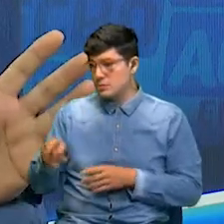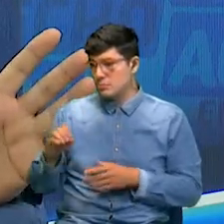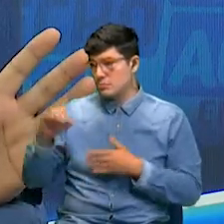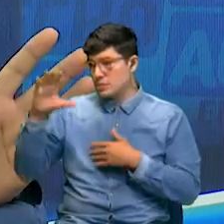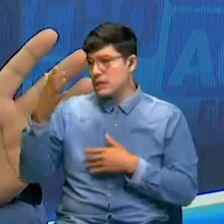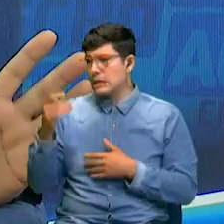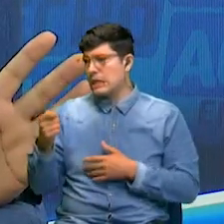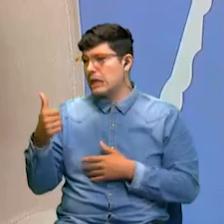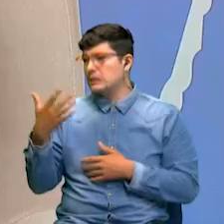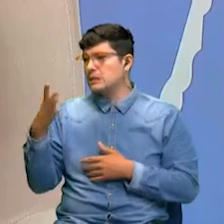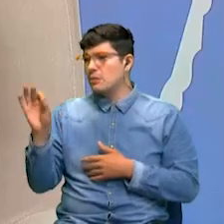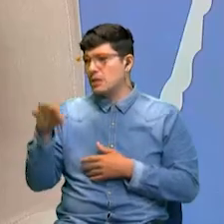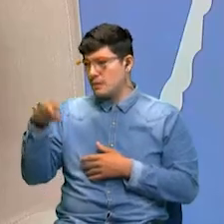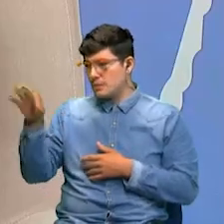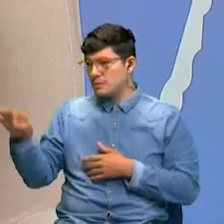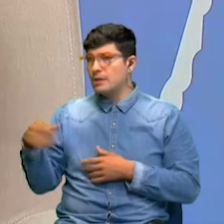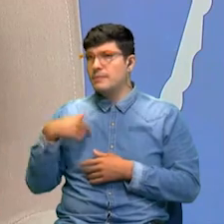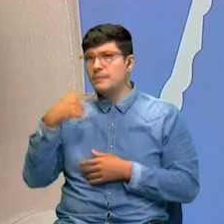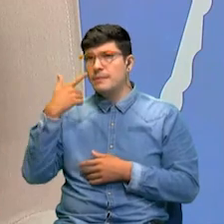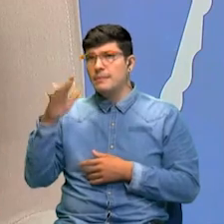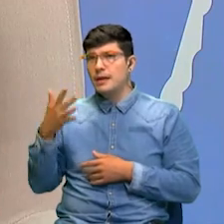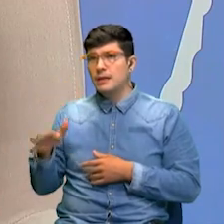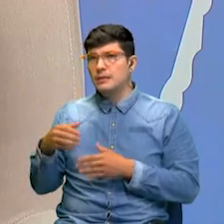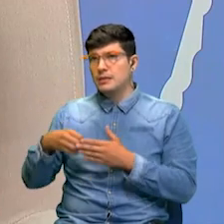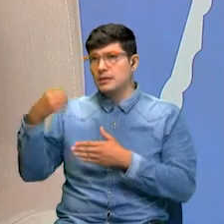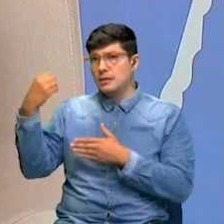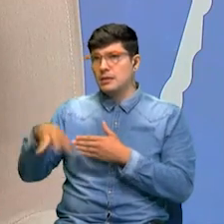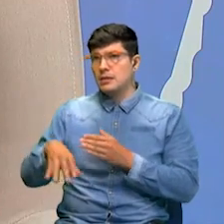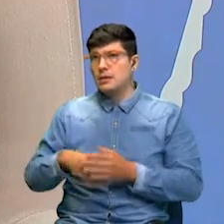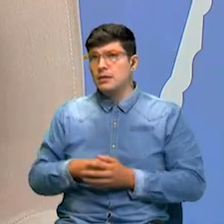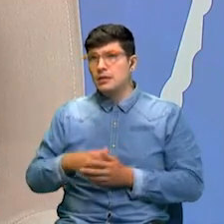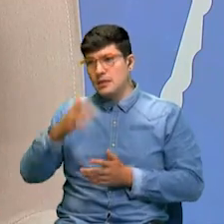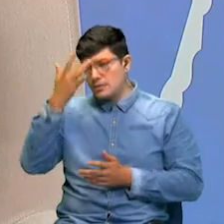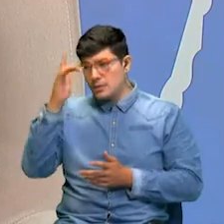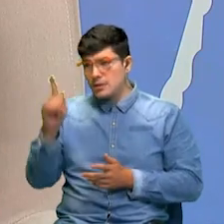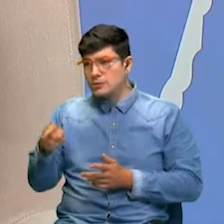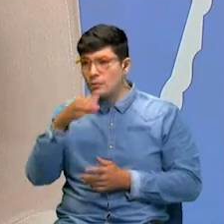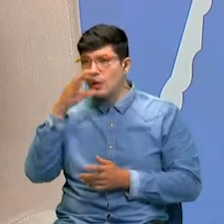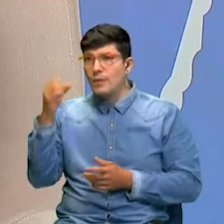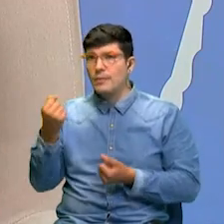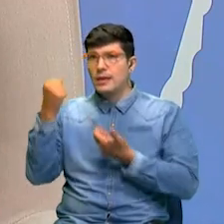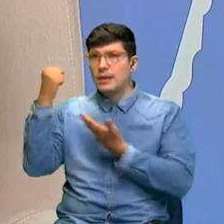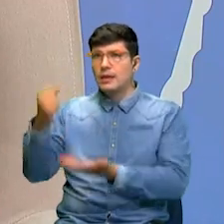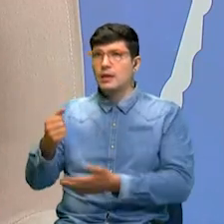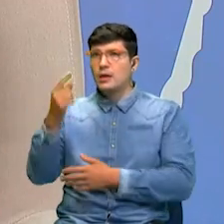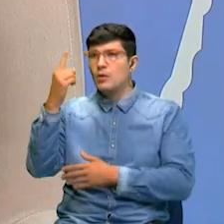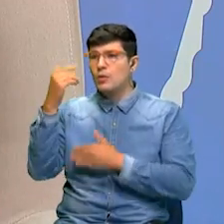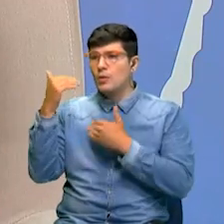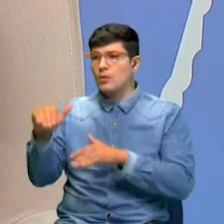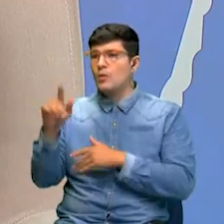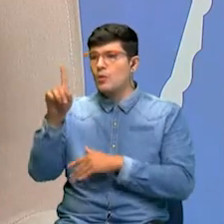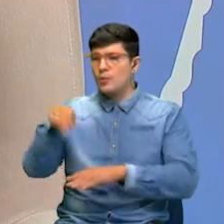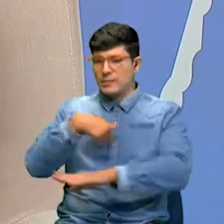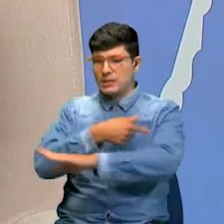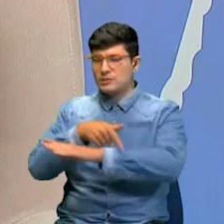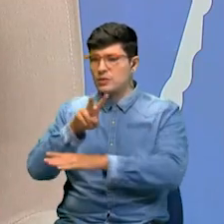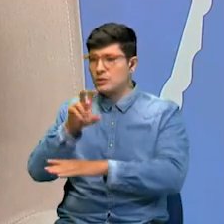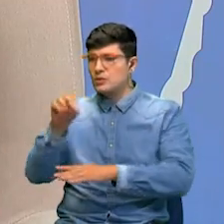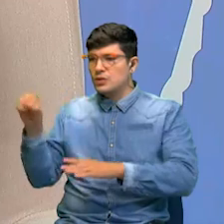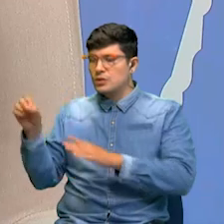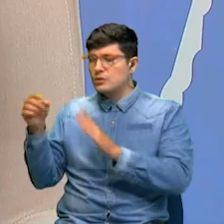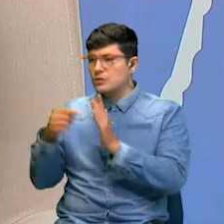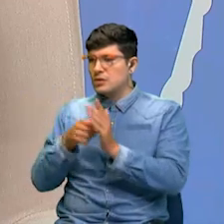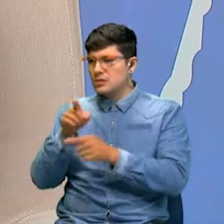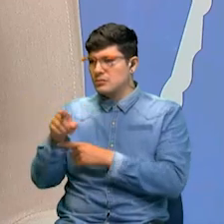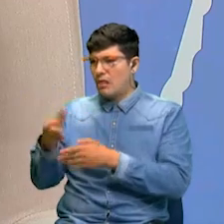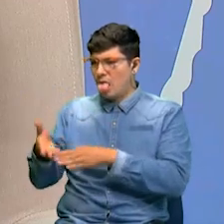en el 50%. Eso le iba a decir, a mí me parece relativamente alta, uh-huh. Porque es que el señor se está ganando apenas 1.200.000 y le están cobrando